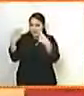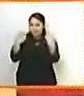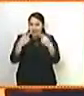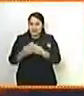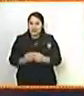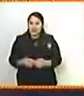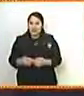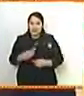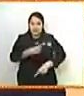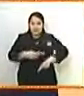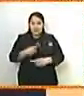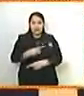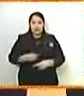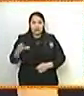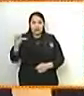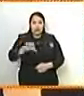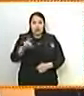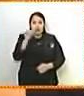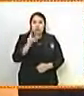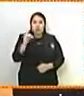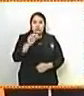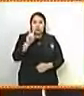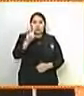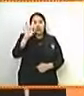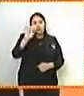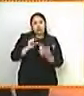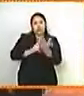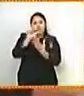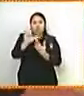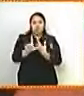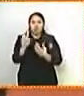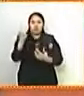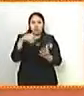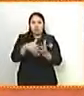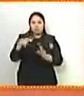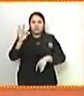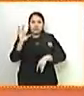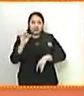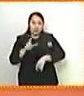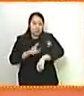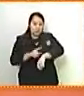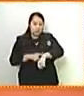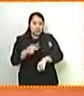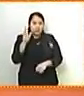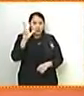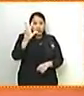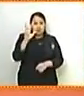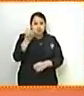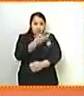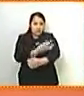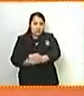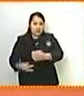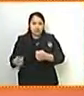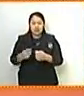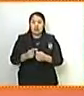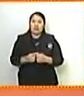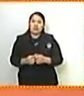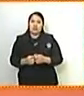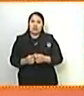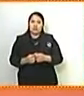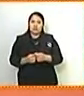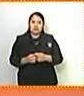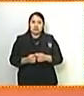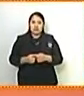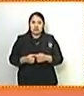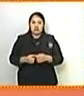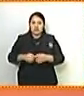televidentes, espero esté disfrutando este domingo 28 de julio del 2019. Nuestro reloj está marcando las 3 en punto de la tarde y eso